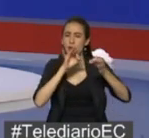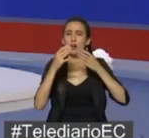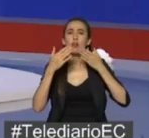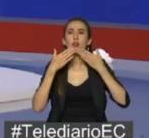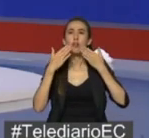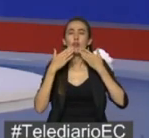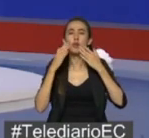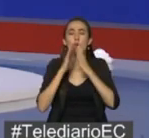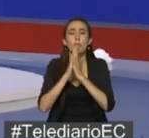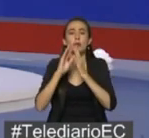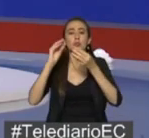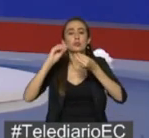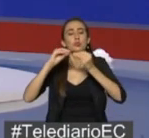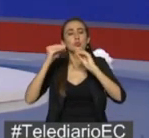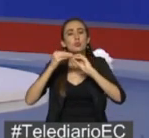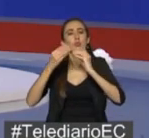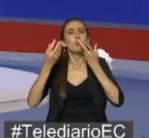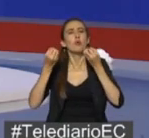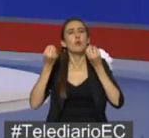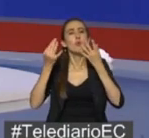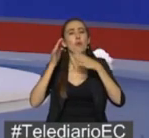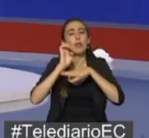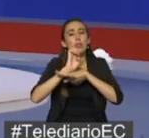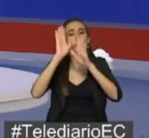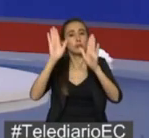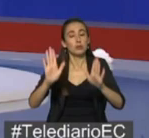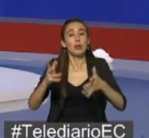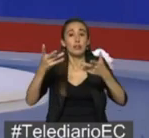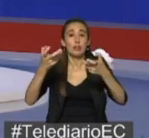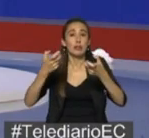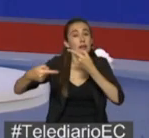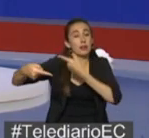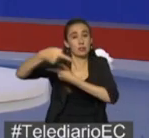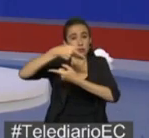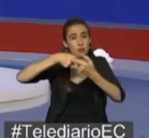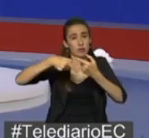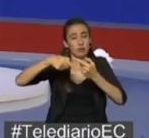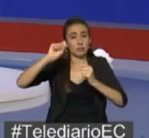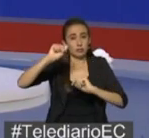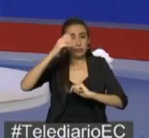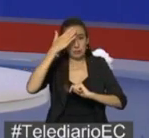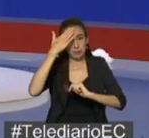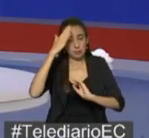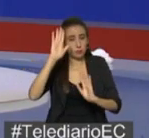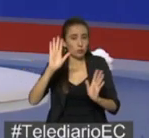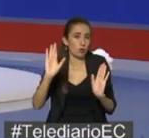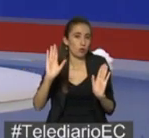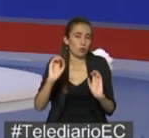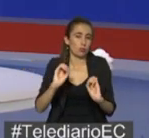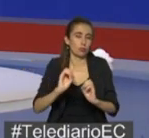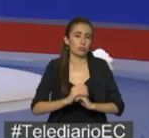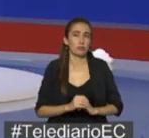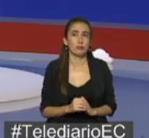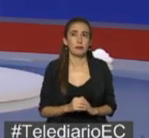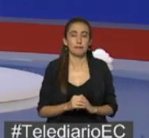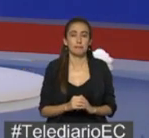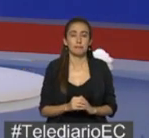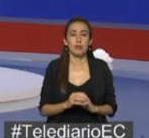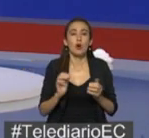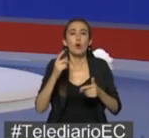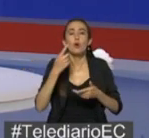estadística de cuántos ecuatorianos hay en el exterior que quieren retornar al país y en qué países, ¿no? Sí,